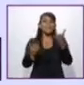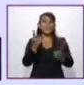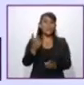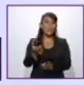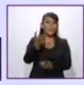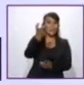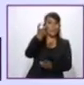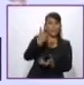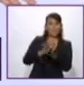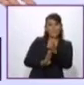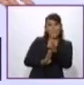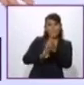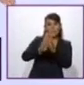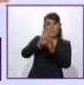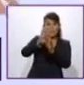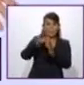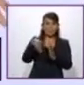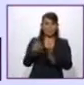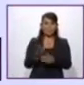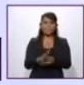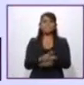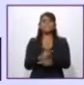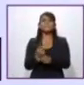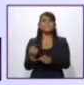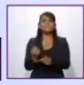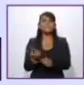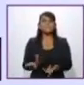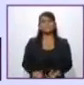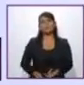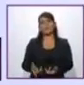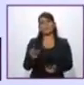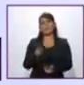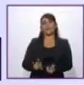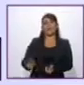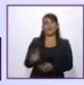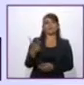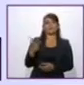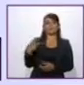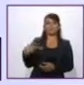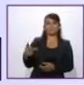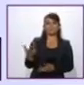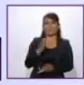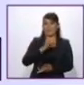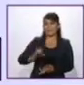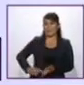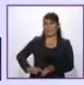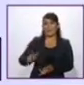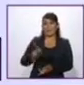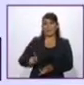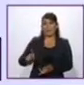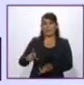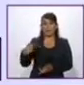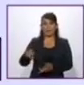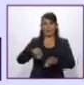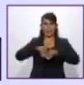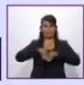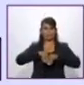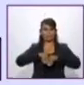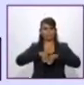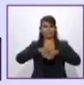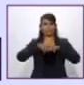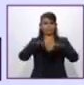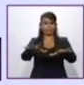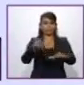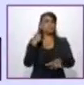desarrollo económico si están dilapidando el dinero del pueblo en campañas políticas? Vean los millones